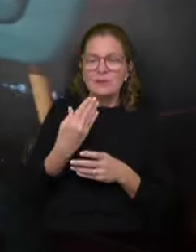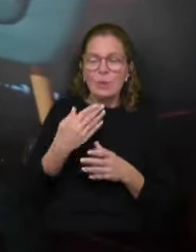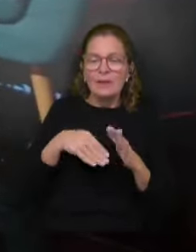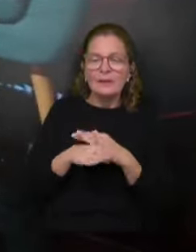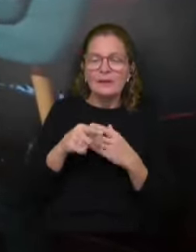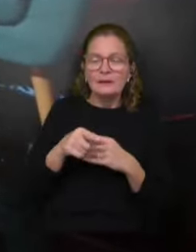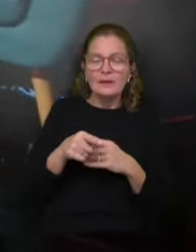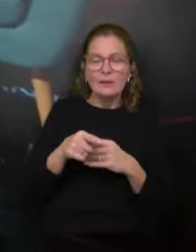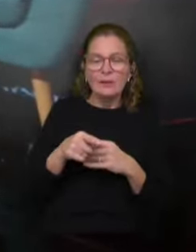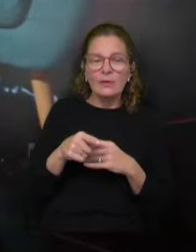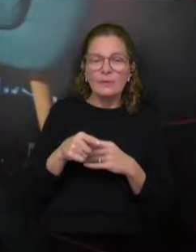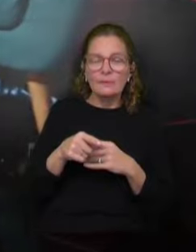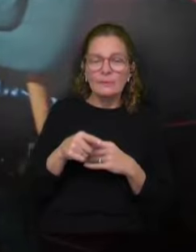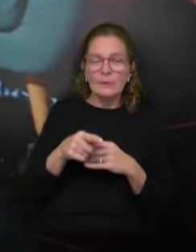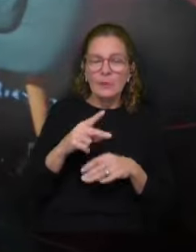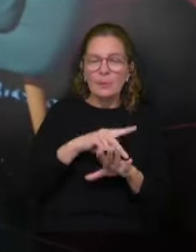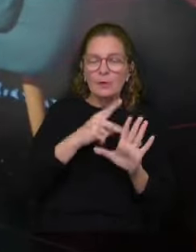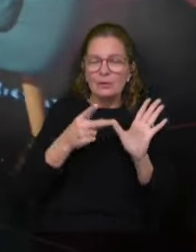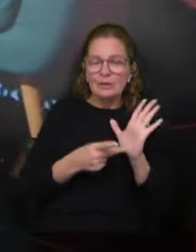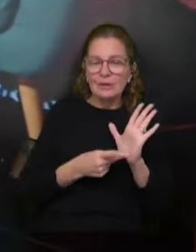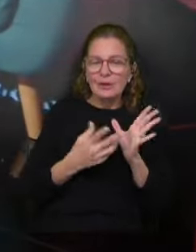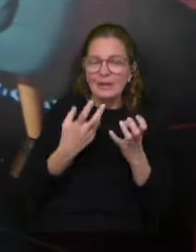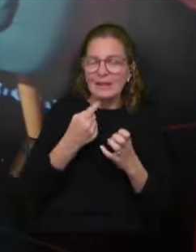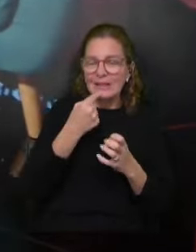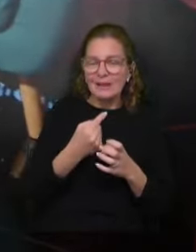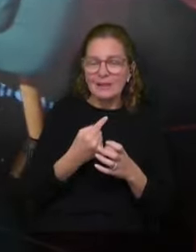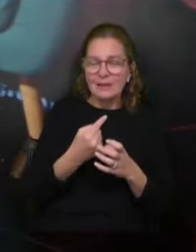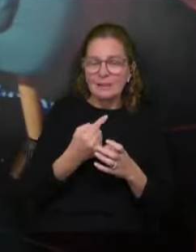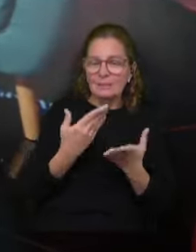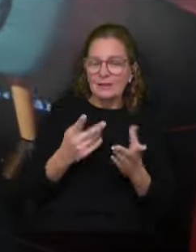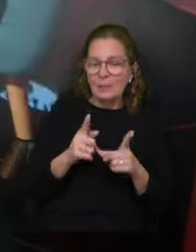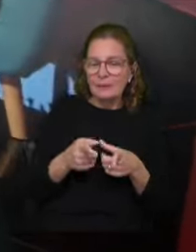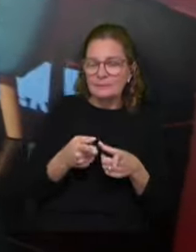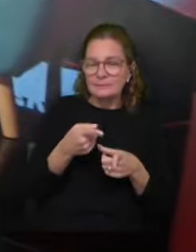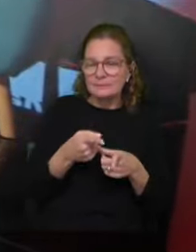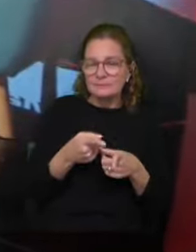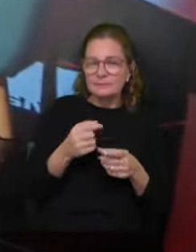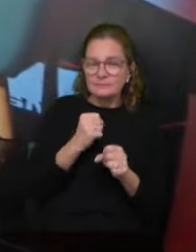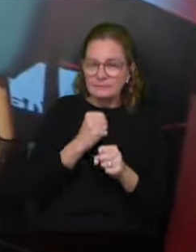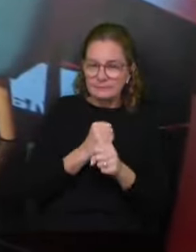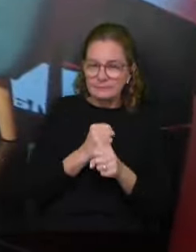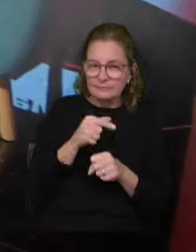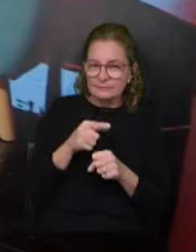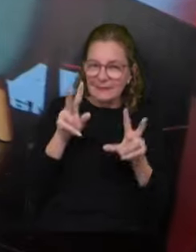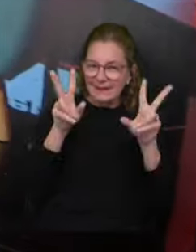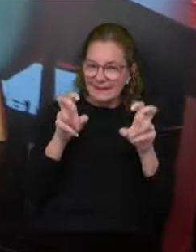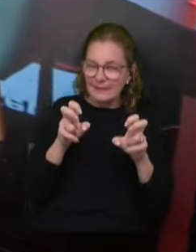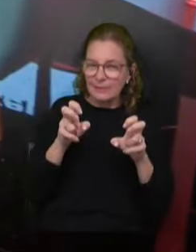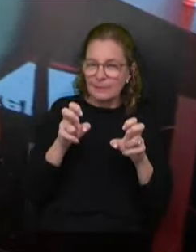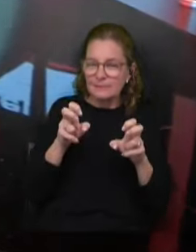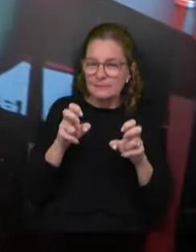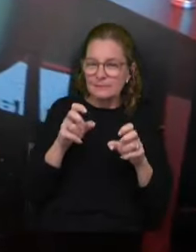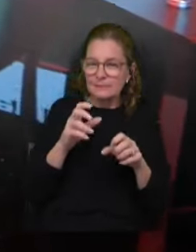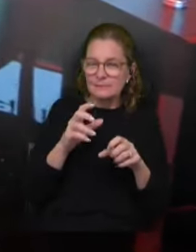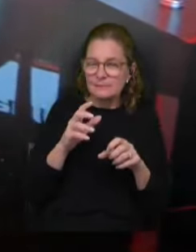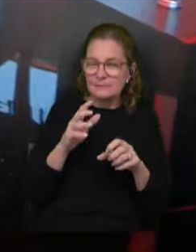en este proyecto y qué significa para vos también, ¿no? Trabajar esta temática desde la